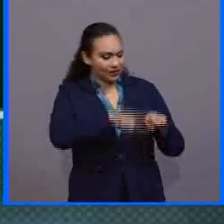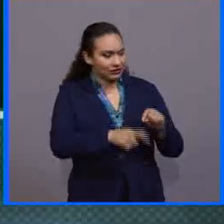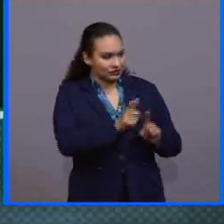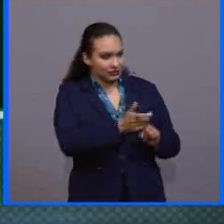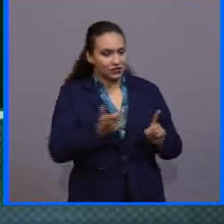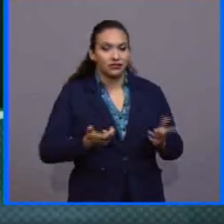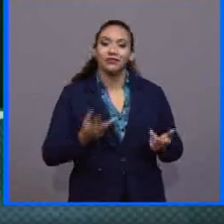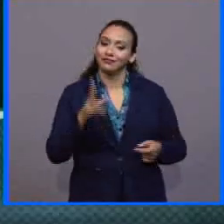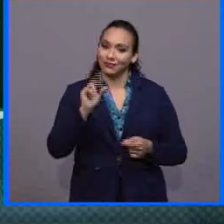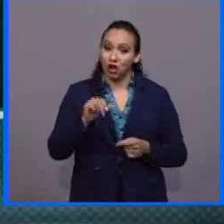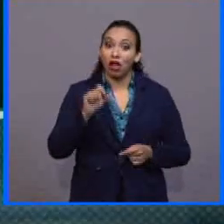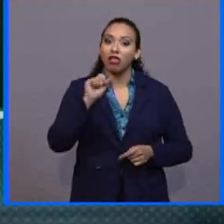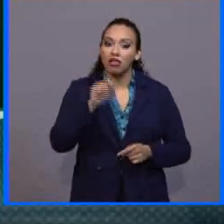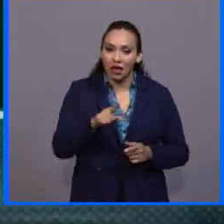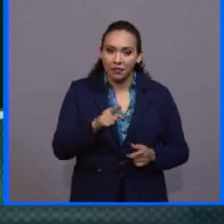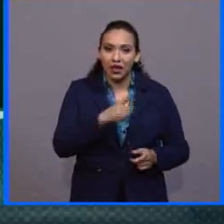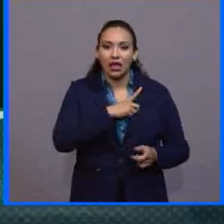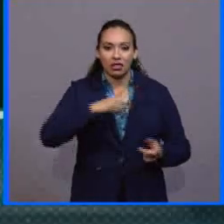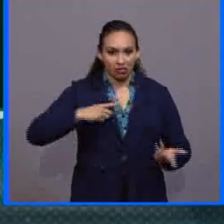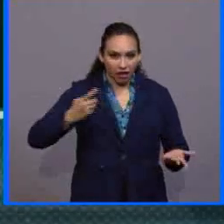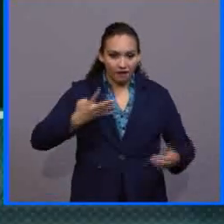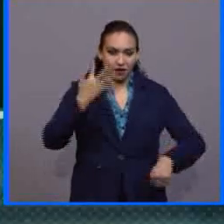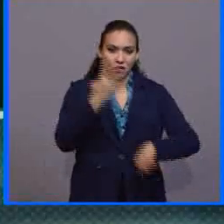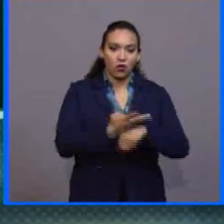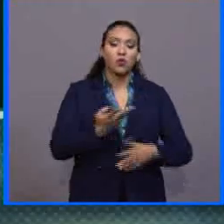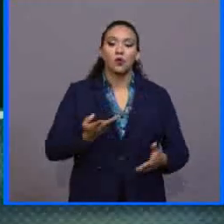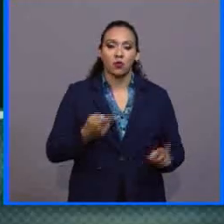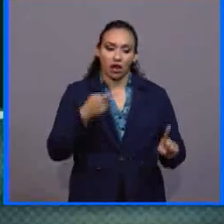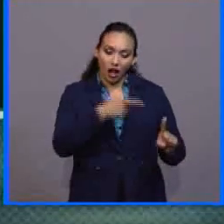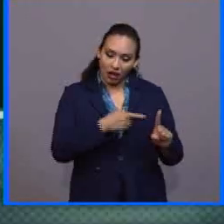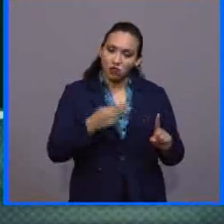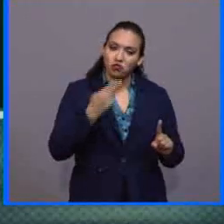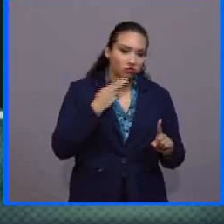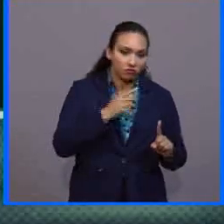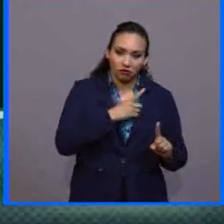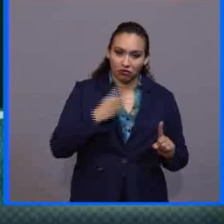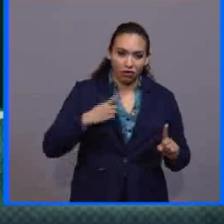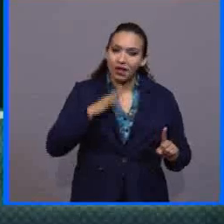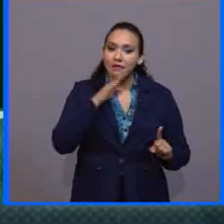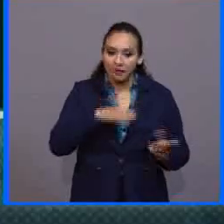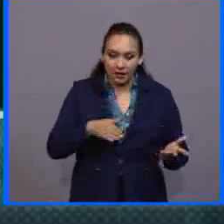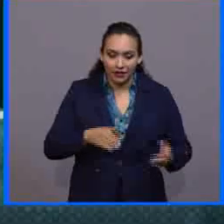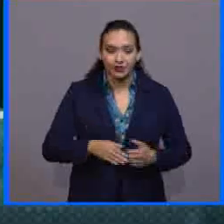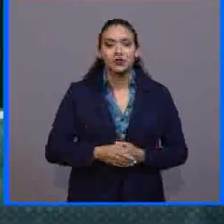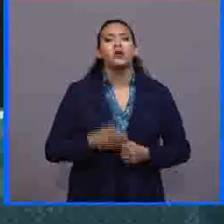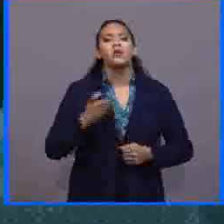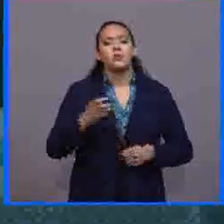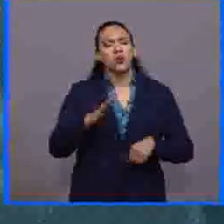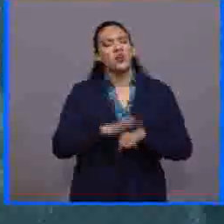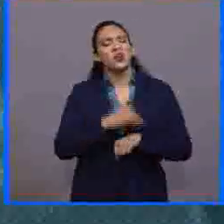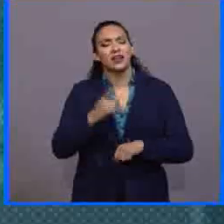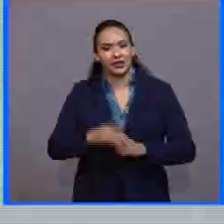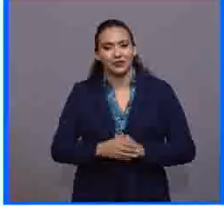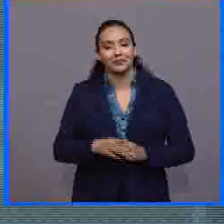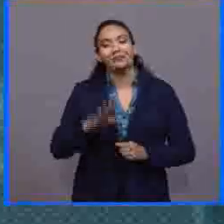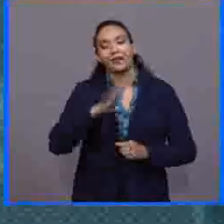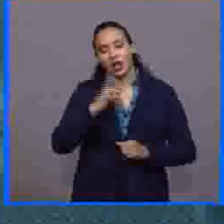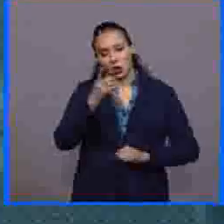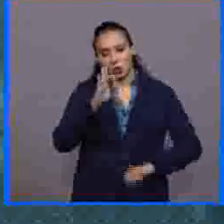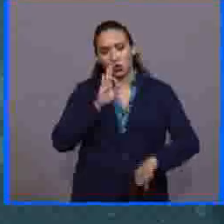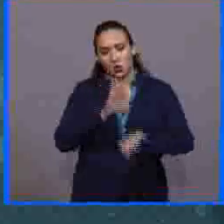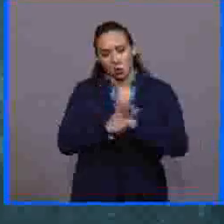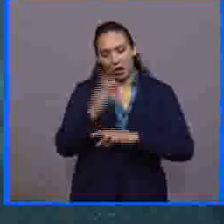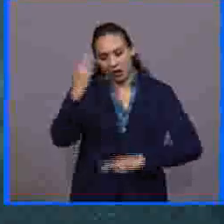Además, se le debe imponer una pena por la gravedad de su conducta. El anterior criterio lo estableció al resolver un amparo directo en